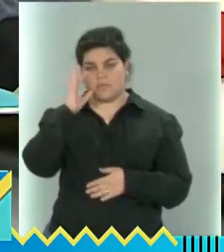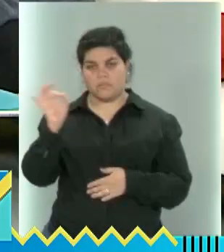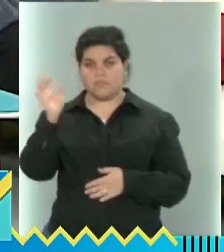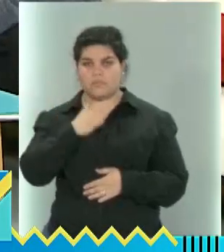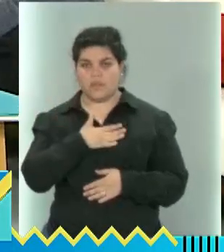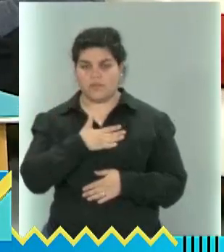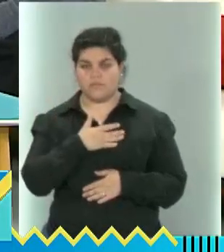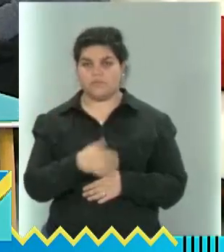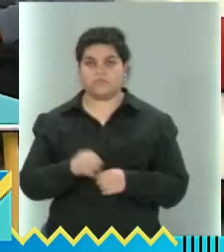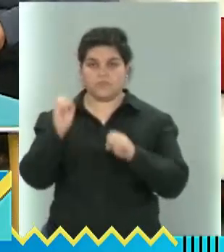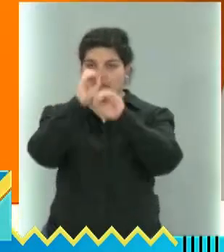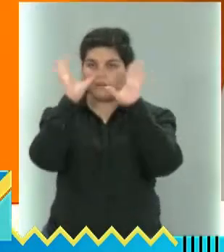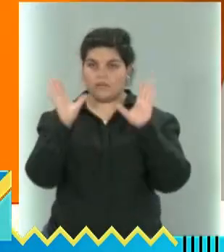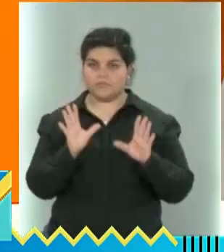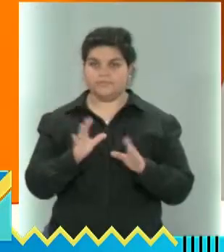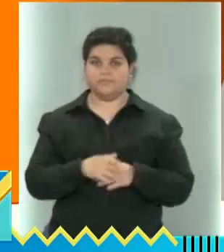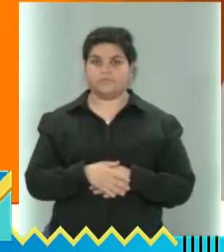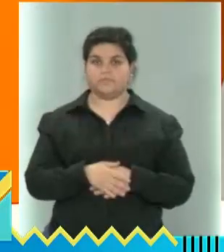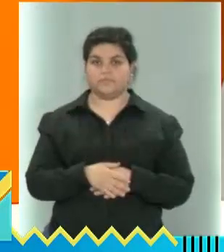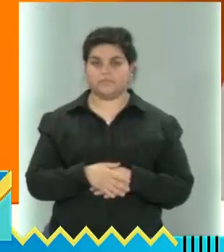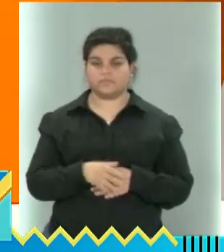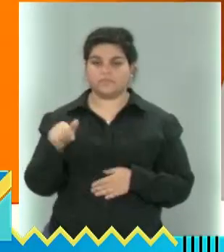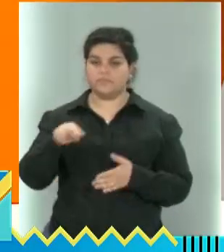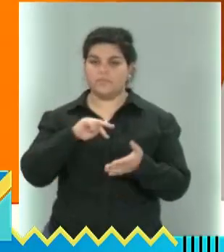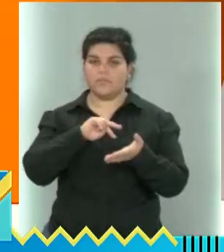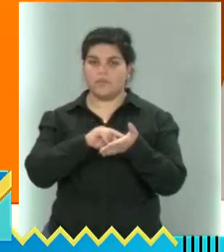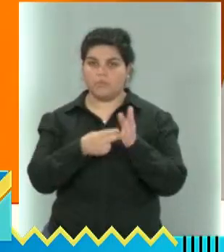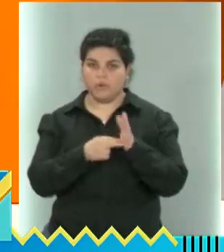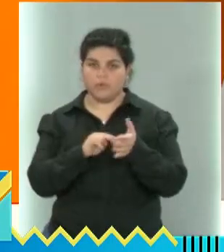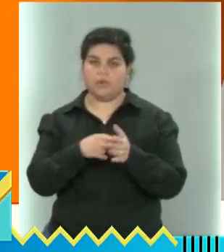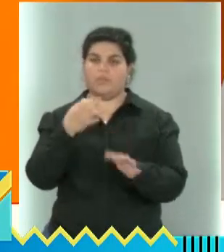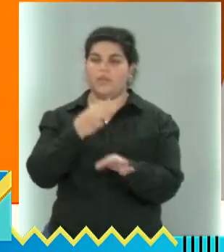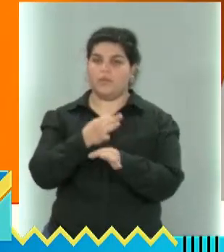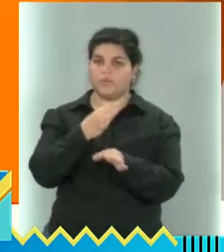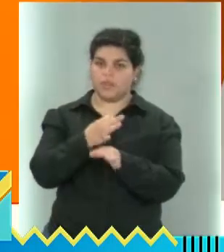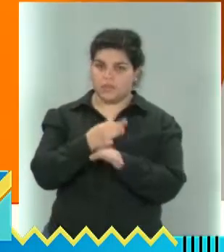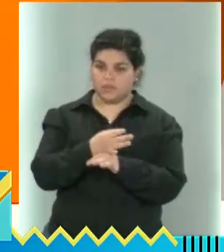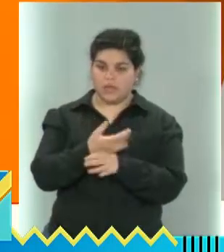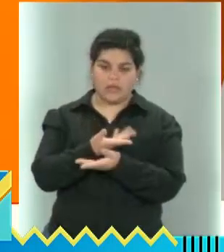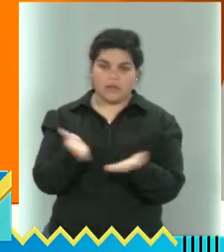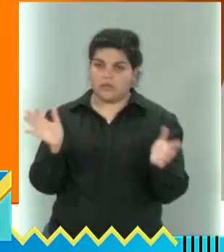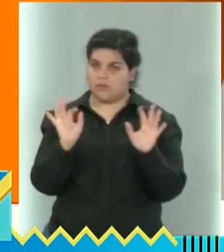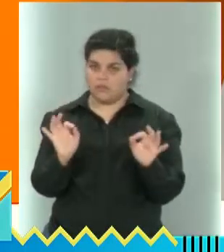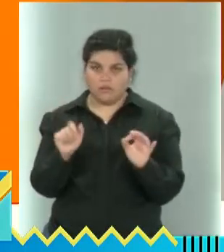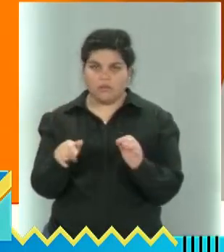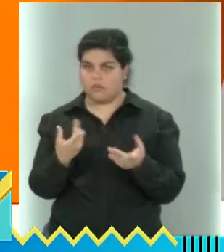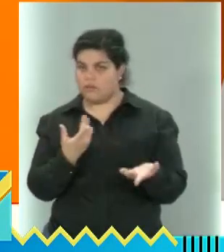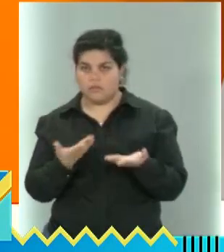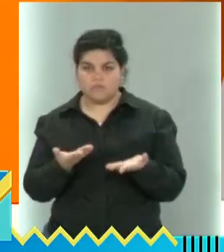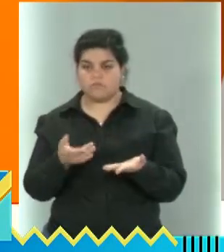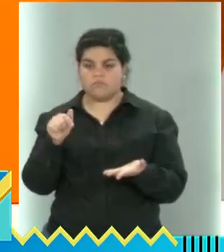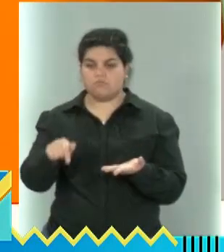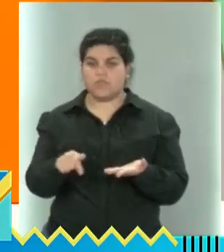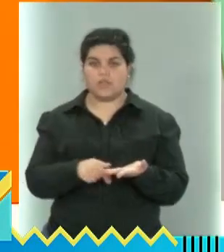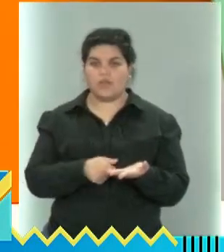ese sentido es muy clara. O sea, el conflicto salarial docente o el conflicto docente en general no es un conflicto